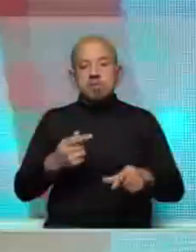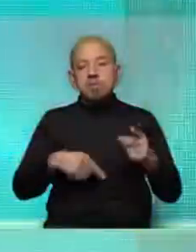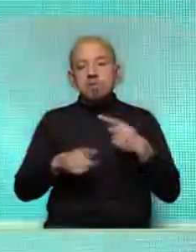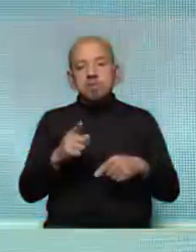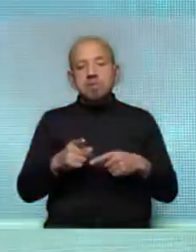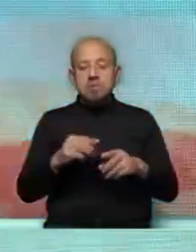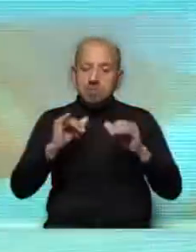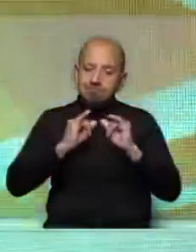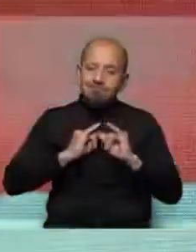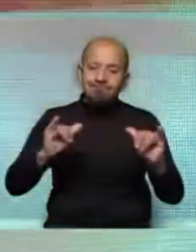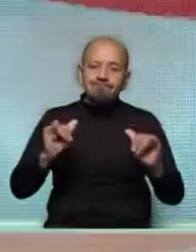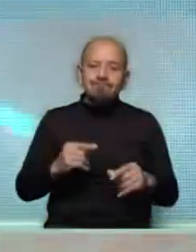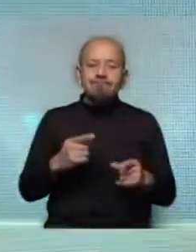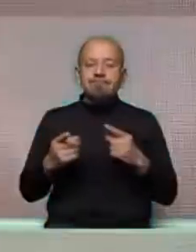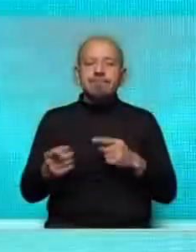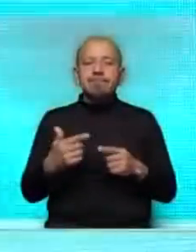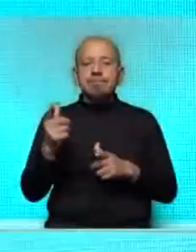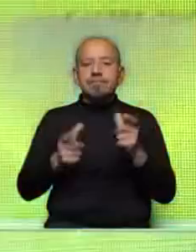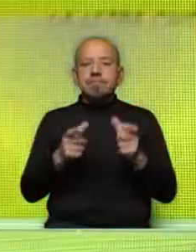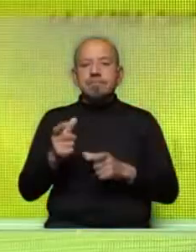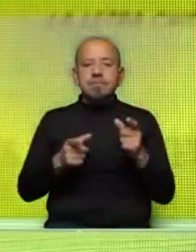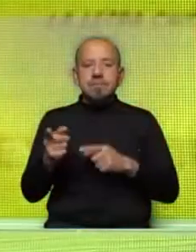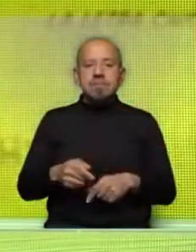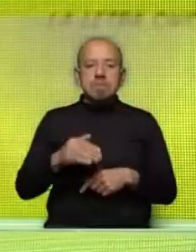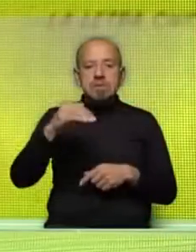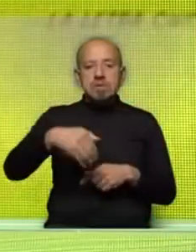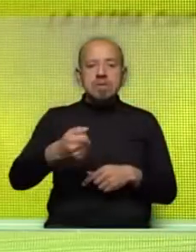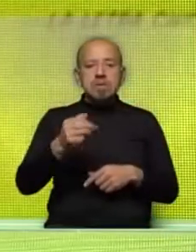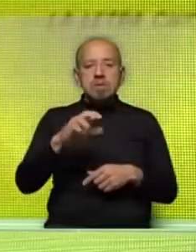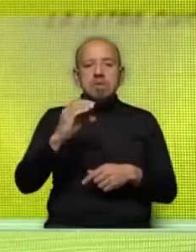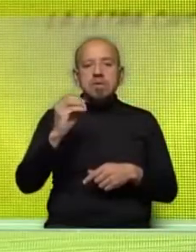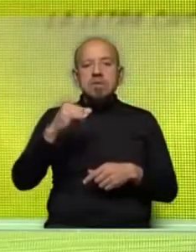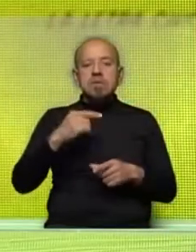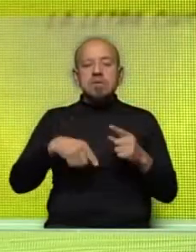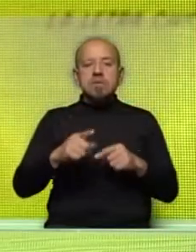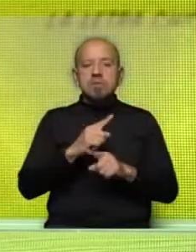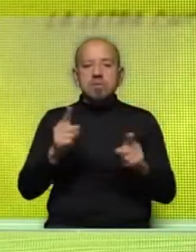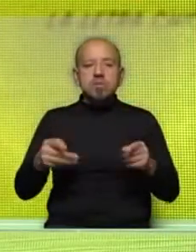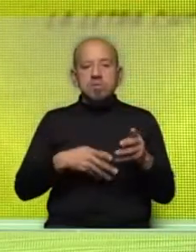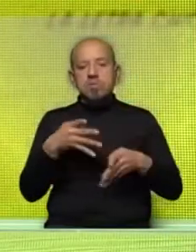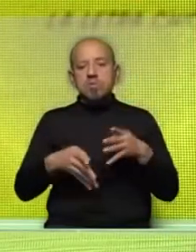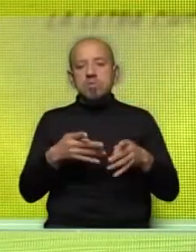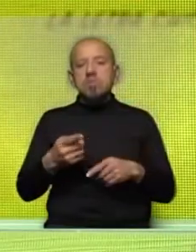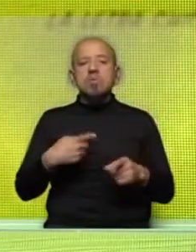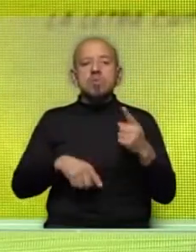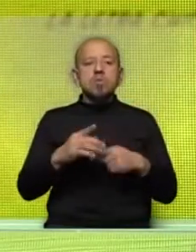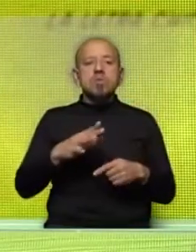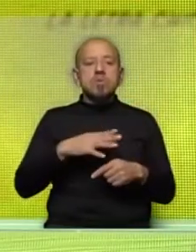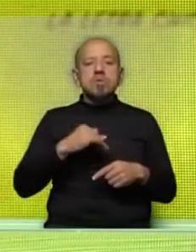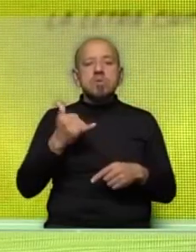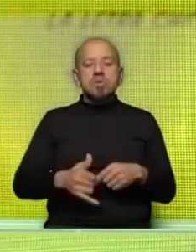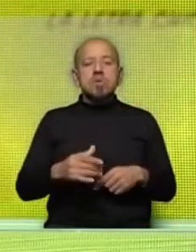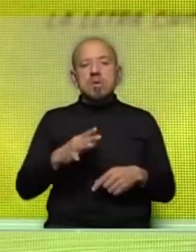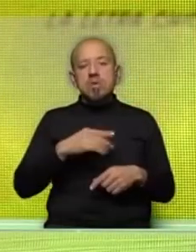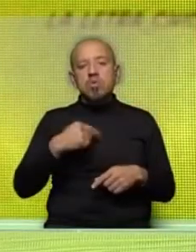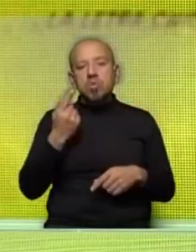mensaje doado la población en por lo menos en el Marconi en cas Valle no funcionó O sea que por lo tanto debe haber otra salida